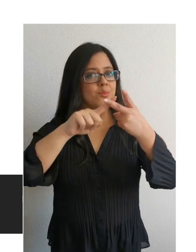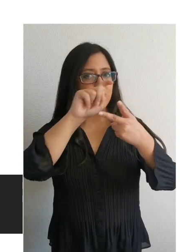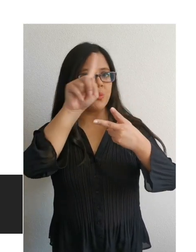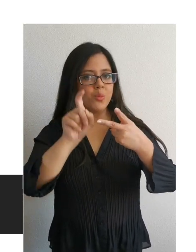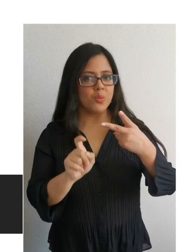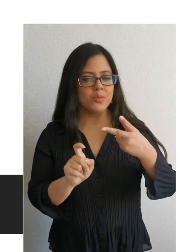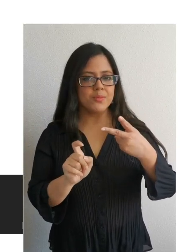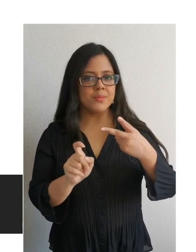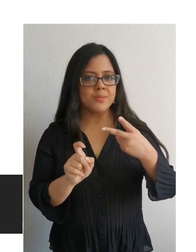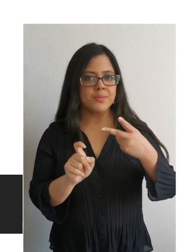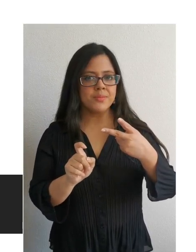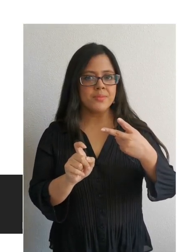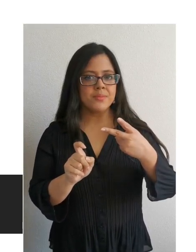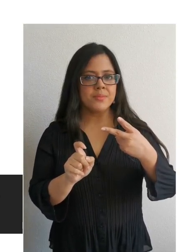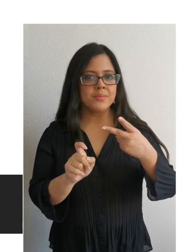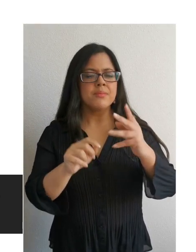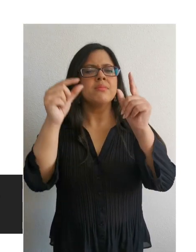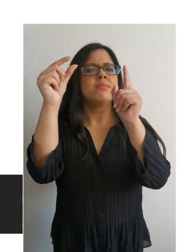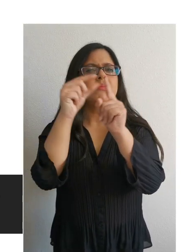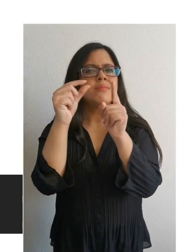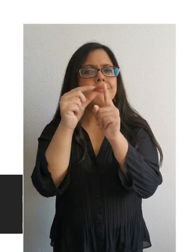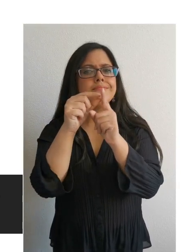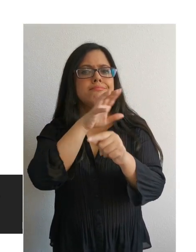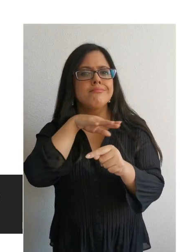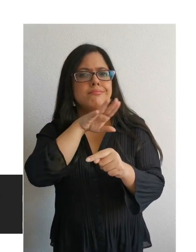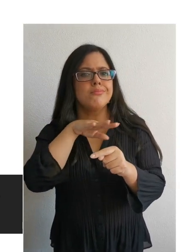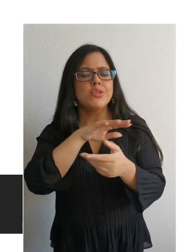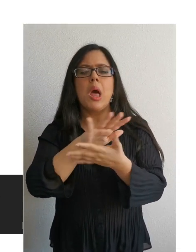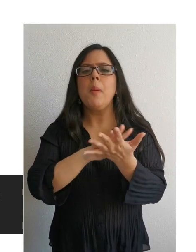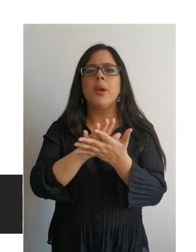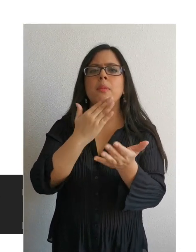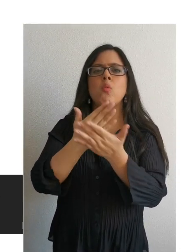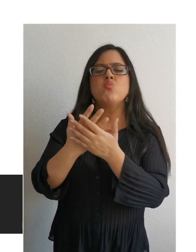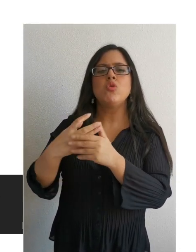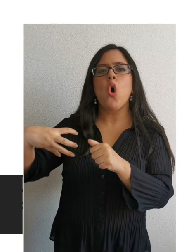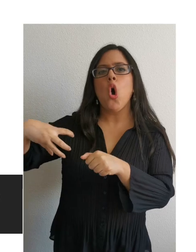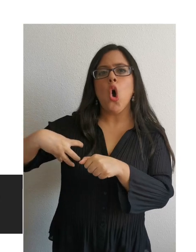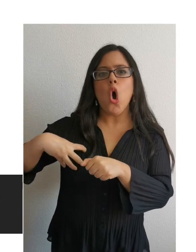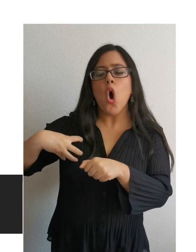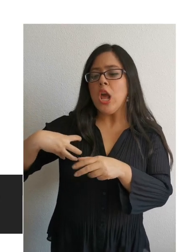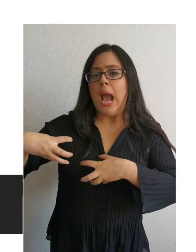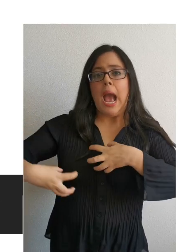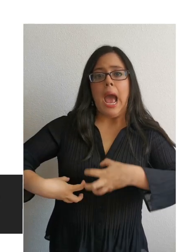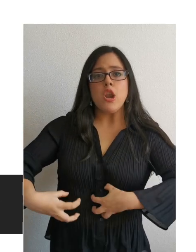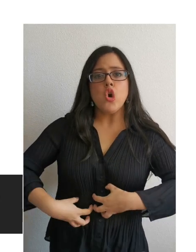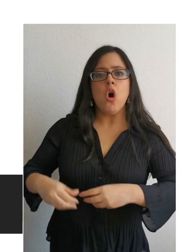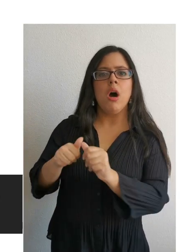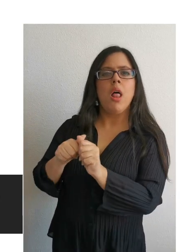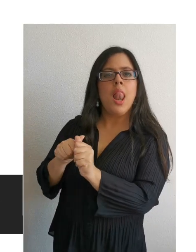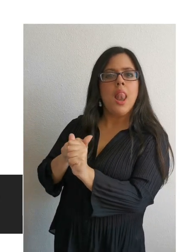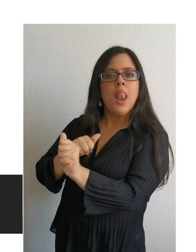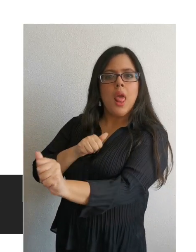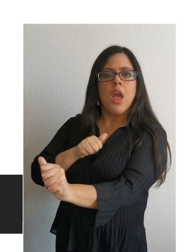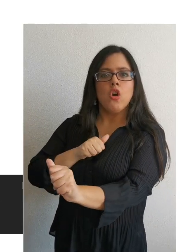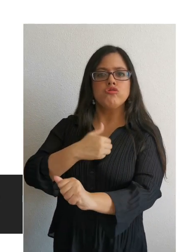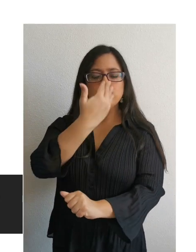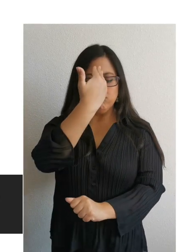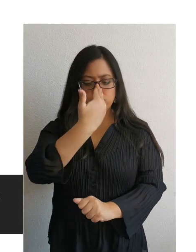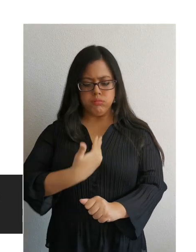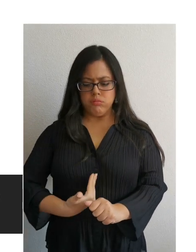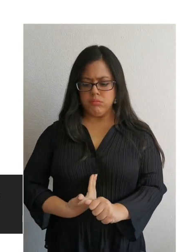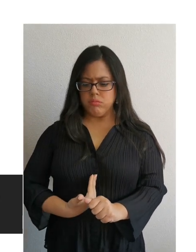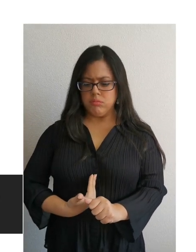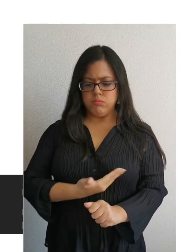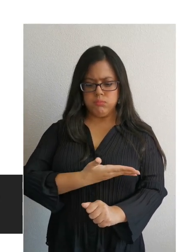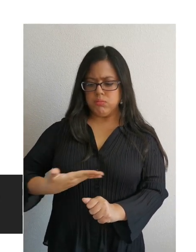Te hago otra pregunta. ¿Qué término se utiliza para indicar que un órgano se ubica más alejado de la